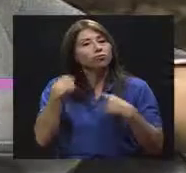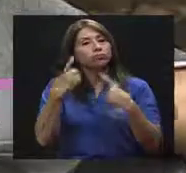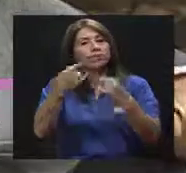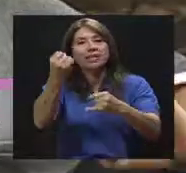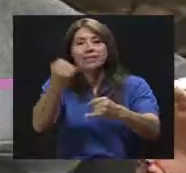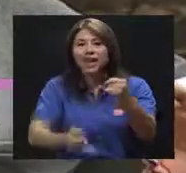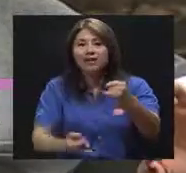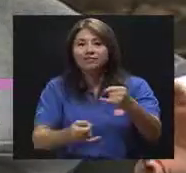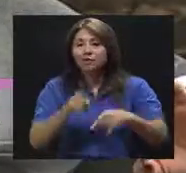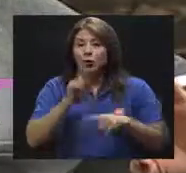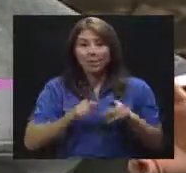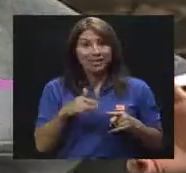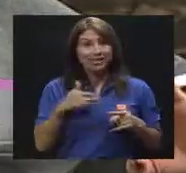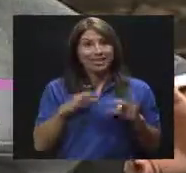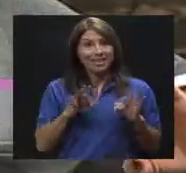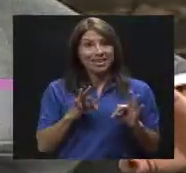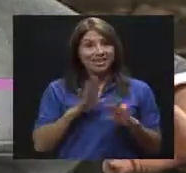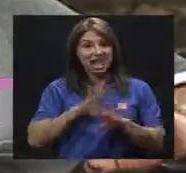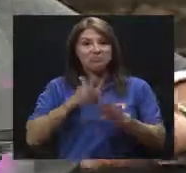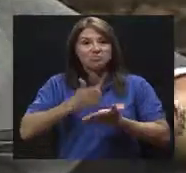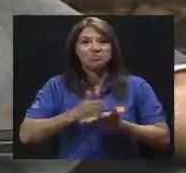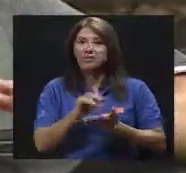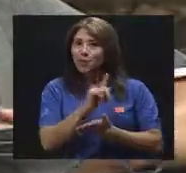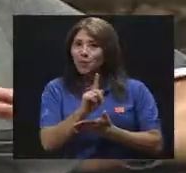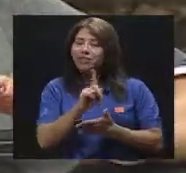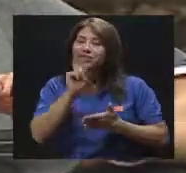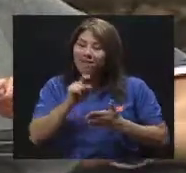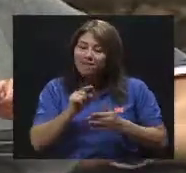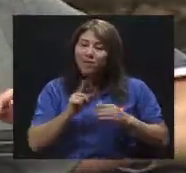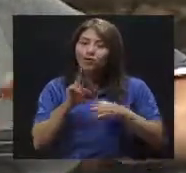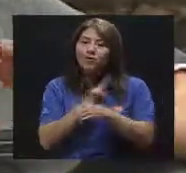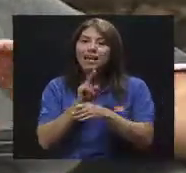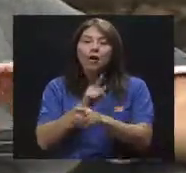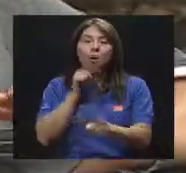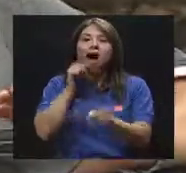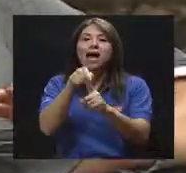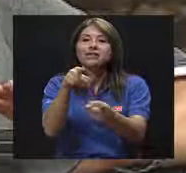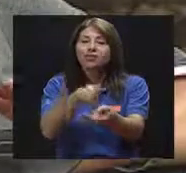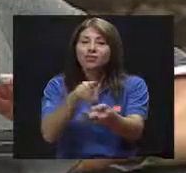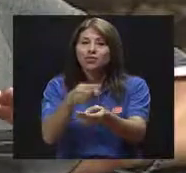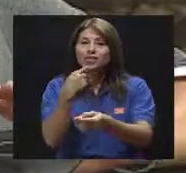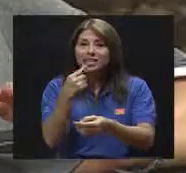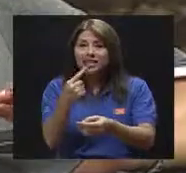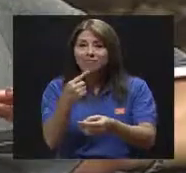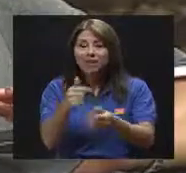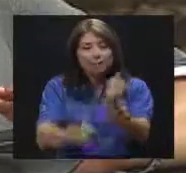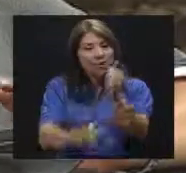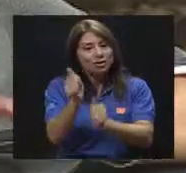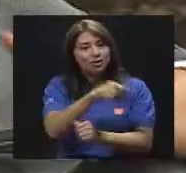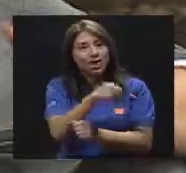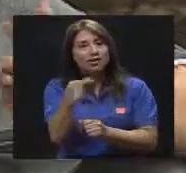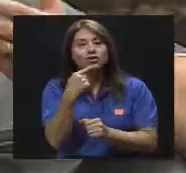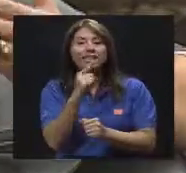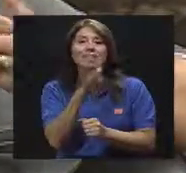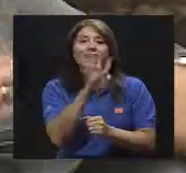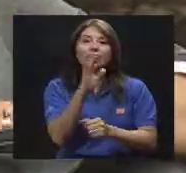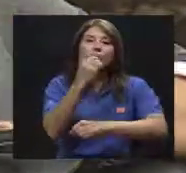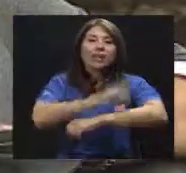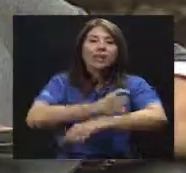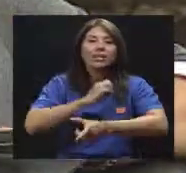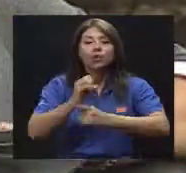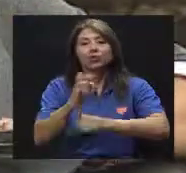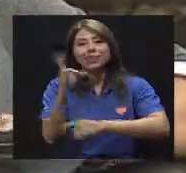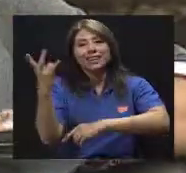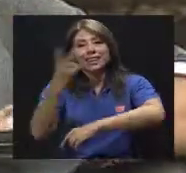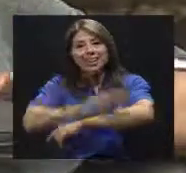terminar, con contadas excepciones de algunos antibióticos que son de esquema de 3 días, pero al menos dentro de la caja, la gran mayoría son de 5 días en